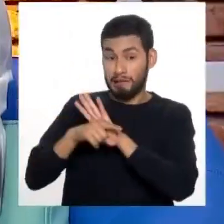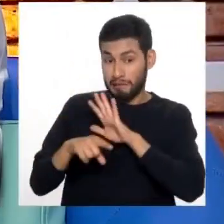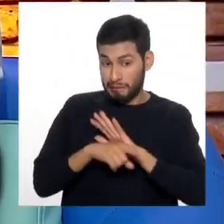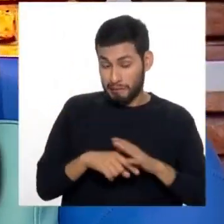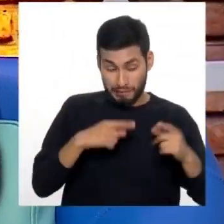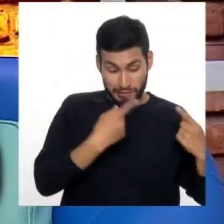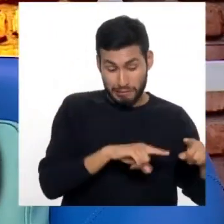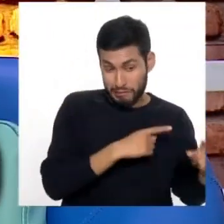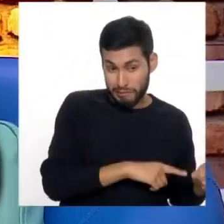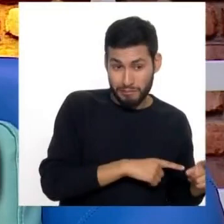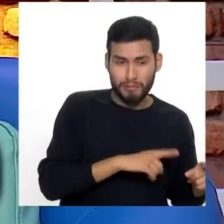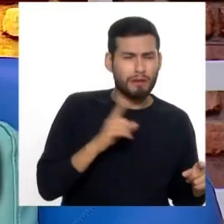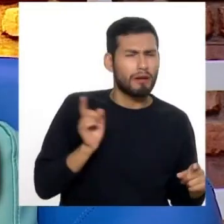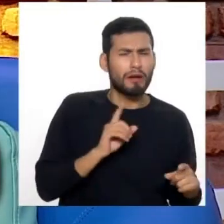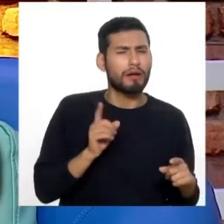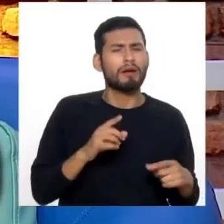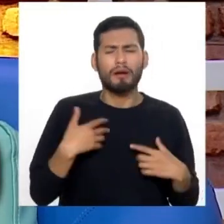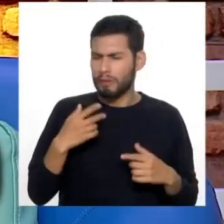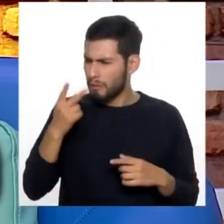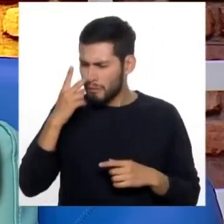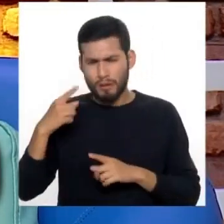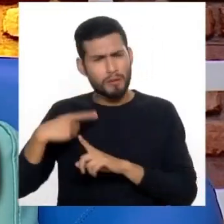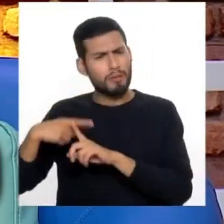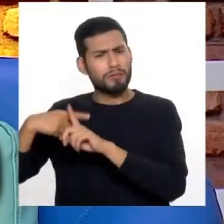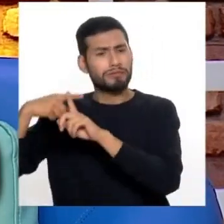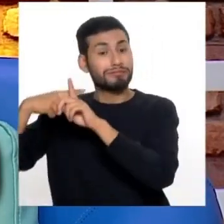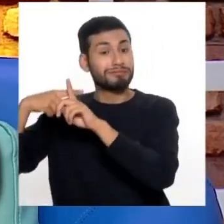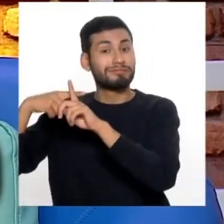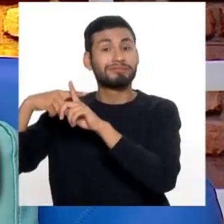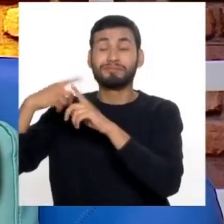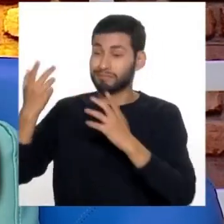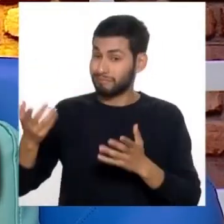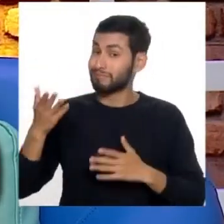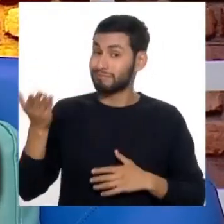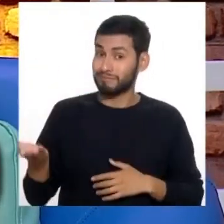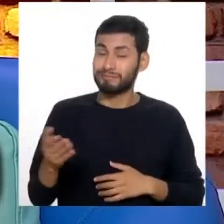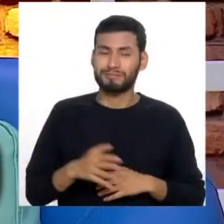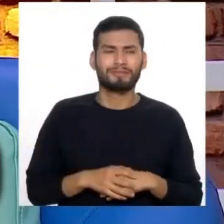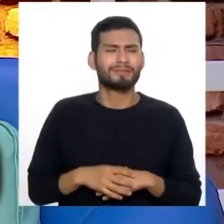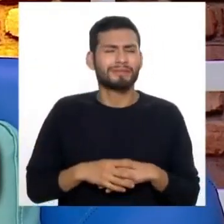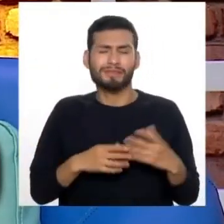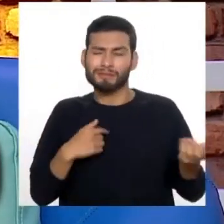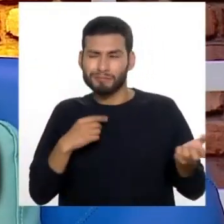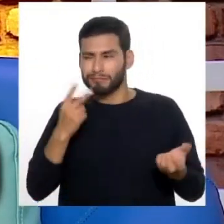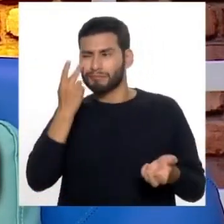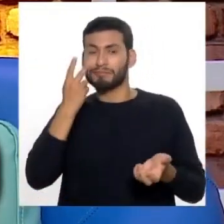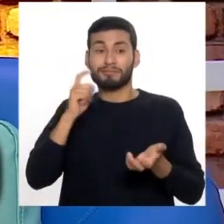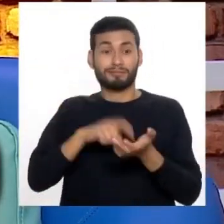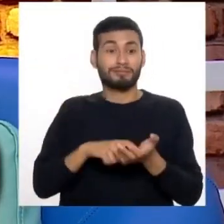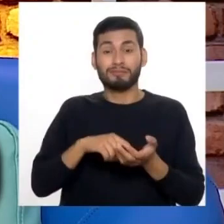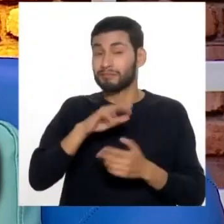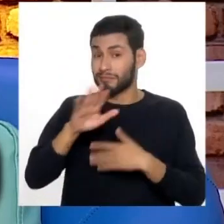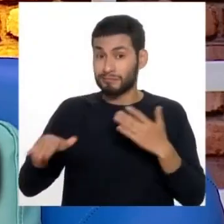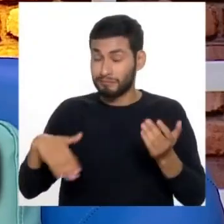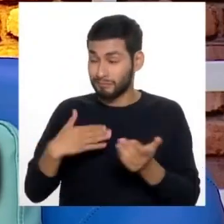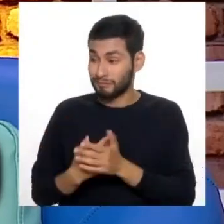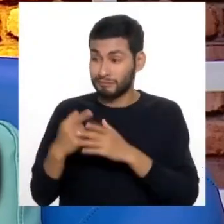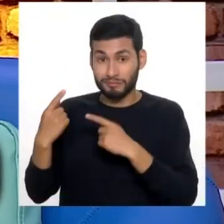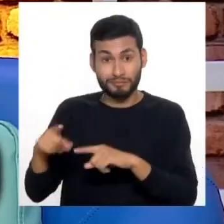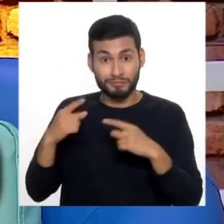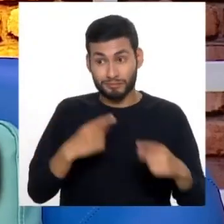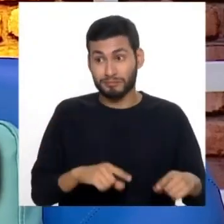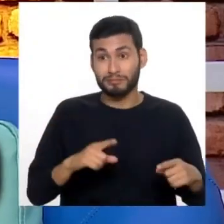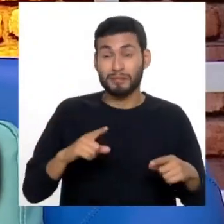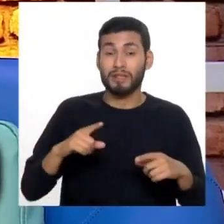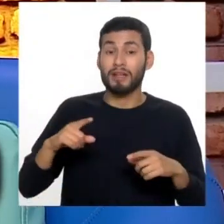que está sucediendo, sino también el lado positivo que lo hay. Entonces, ahí nos damos cuenta que todo lo que también está pasando